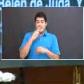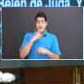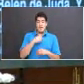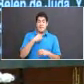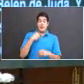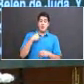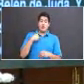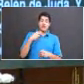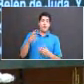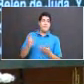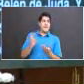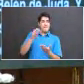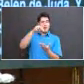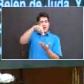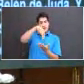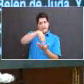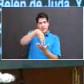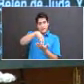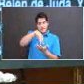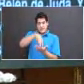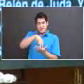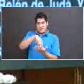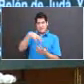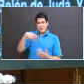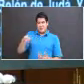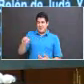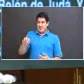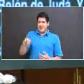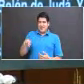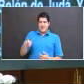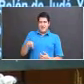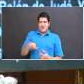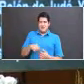voy levantando, pero así